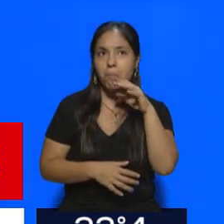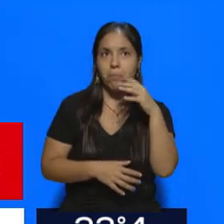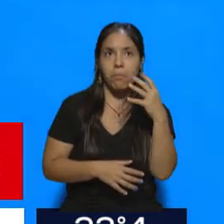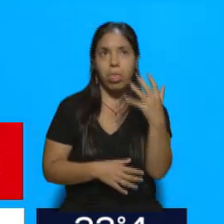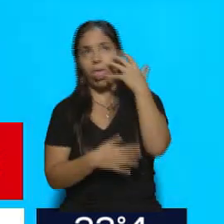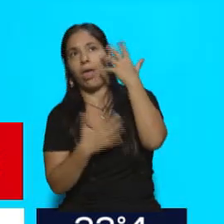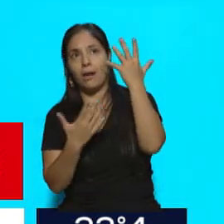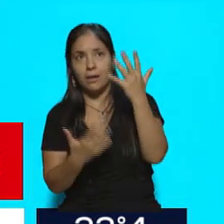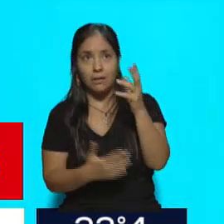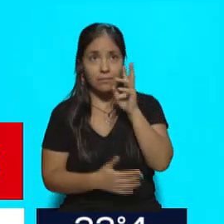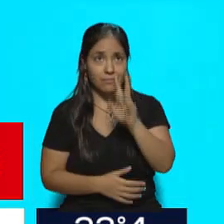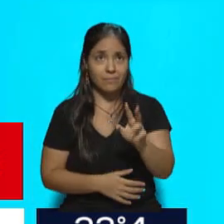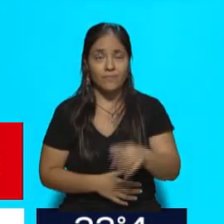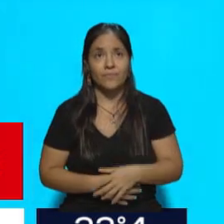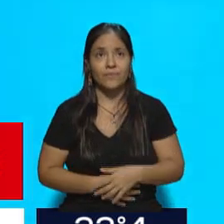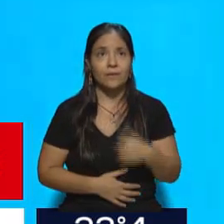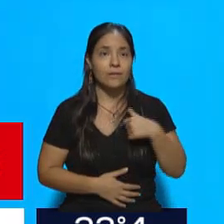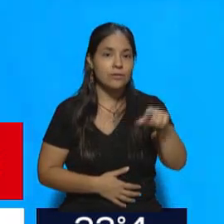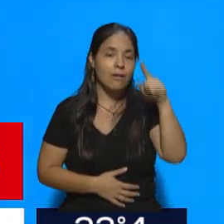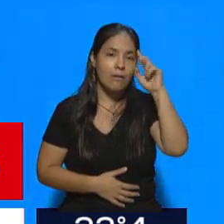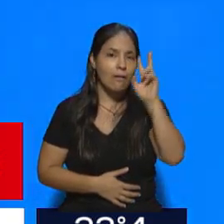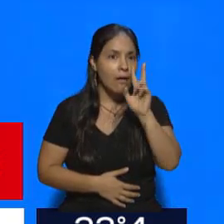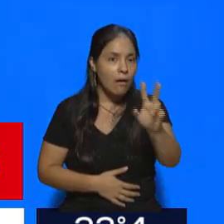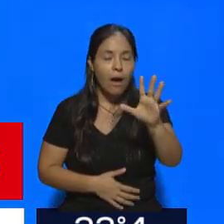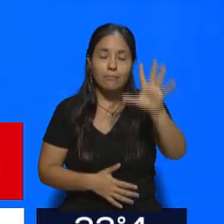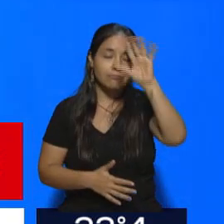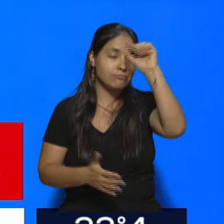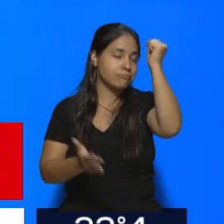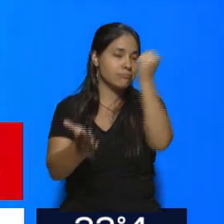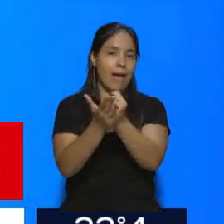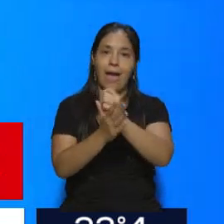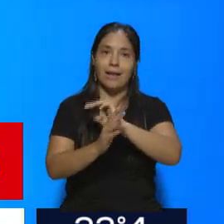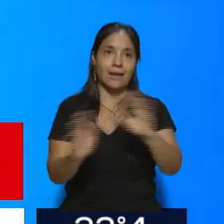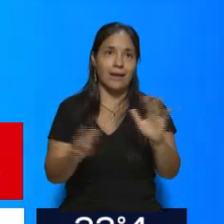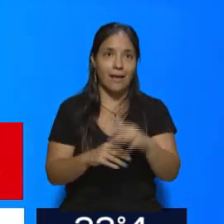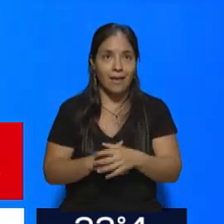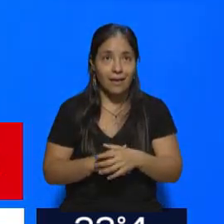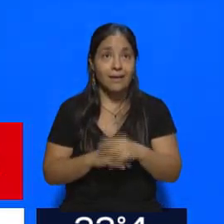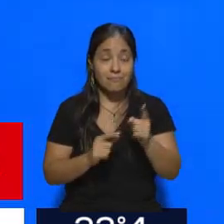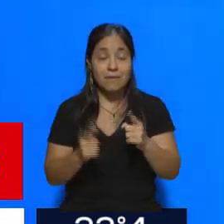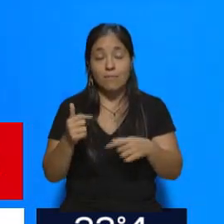pimienta. Esta imagen a mí me quedó grabada. Le tose arriba...